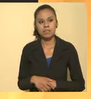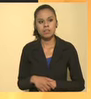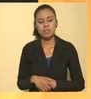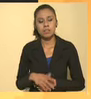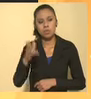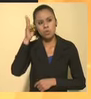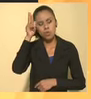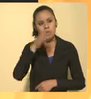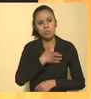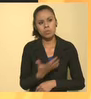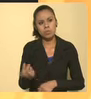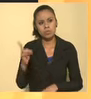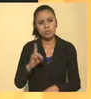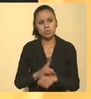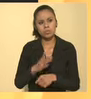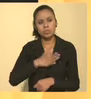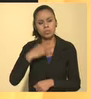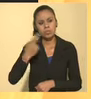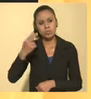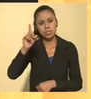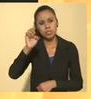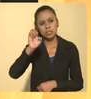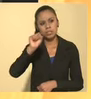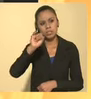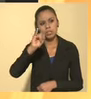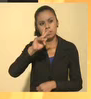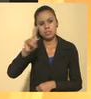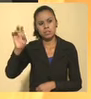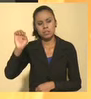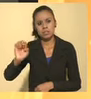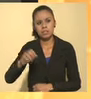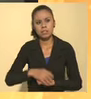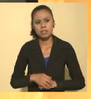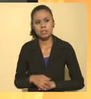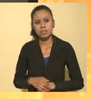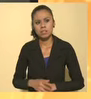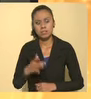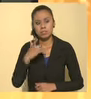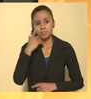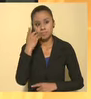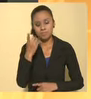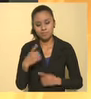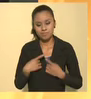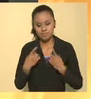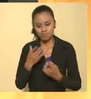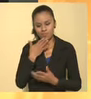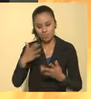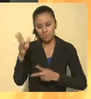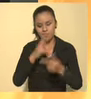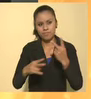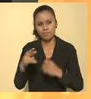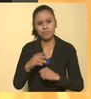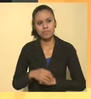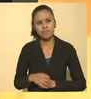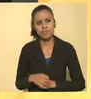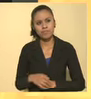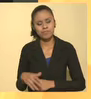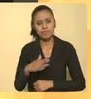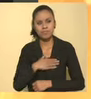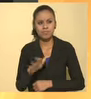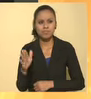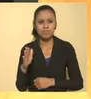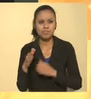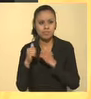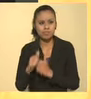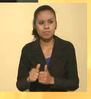Hola, buenos días. Soy Desiree Navarro y bueno, pues quiero darles la bienvenida a esta sección Tu Estilo Es. Y bueno, pues